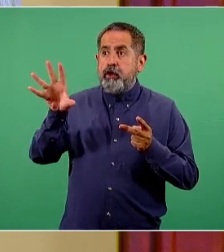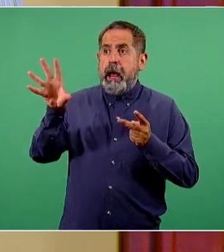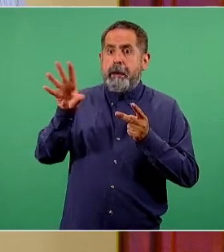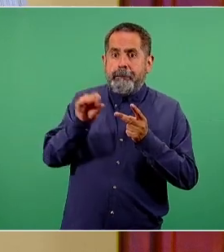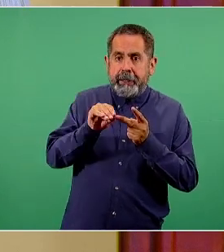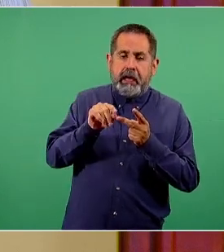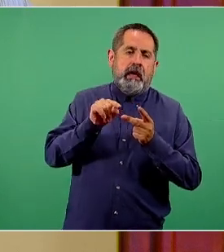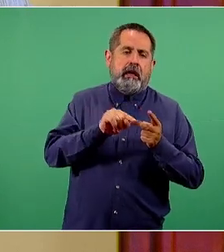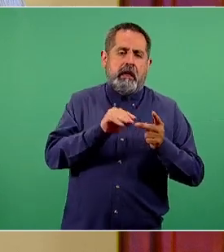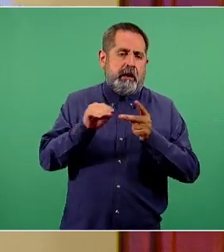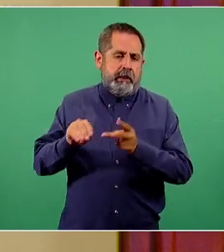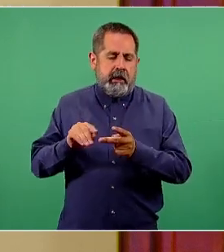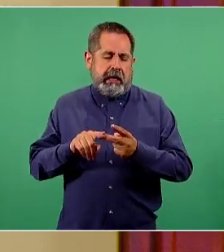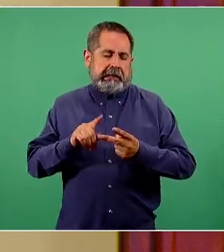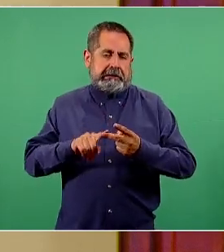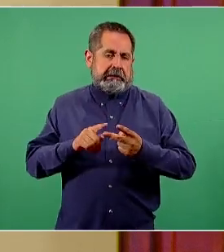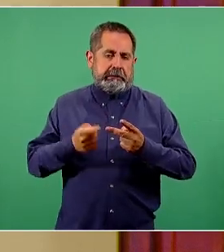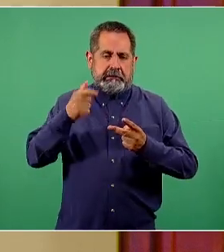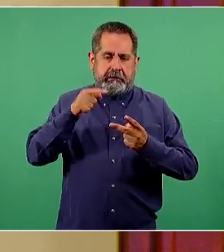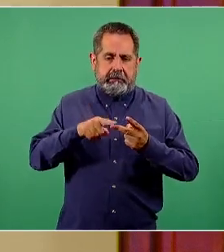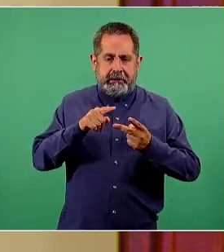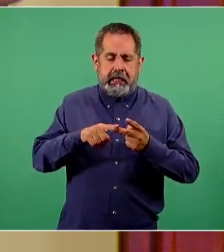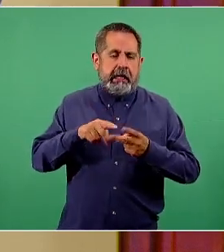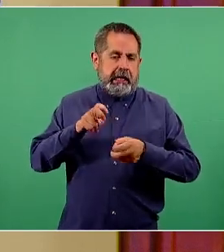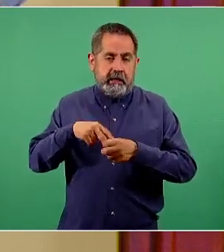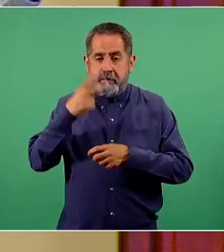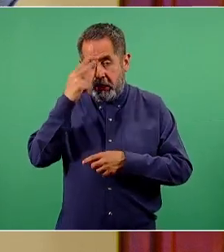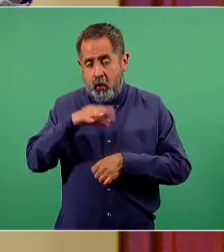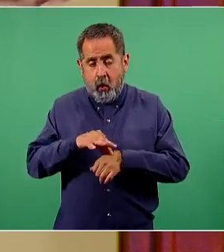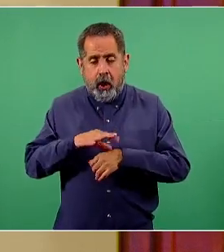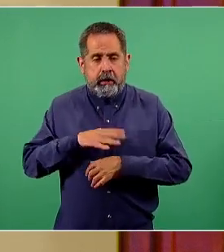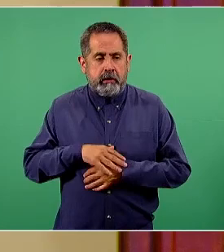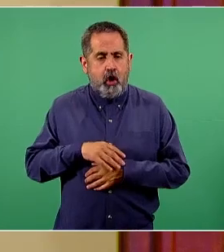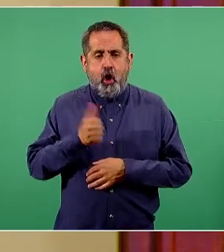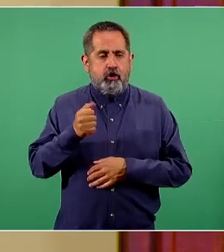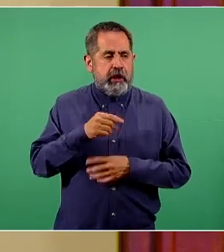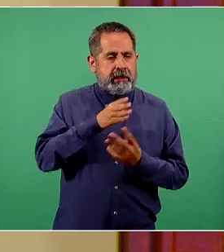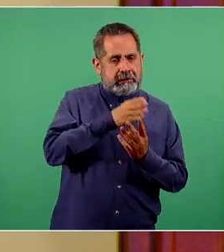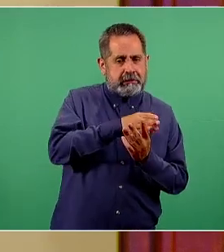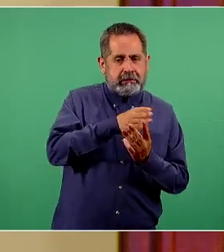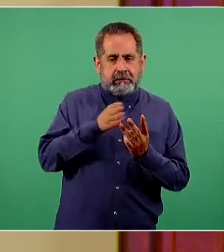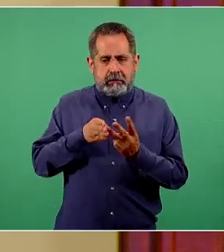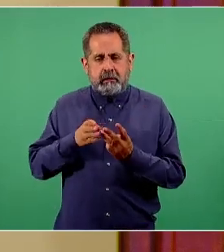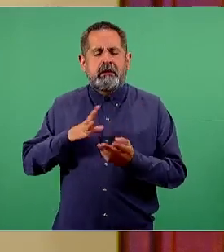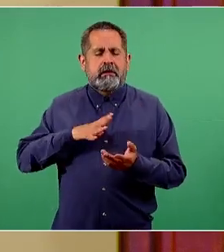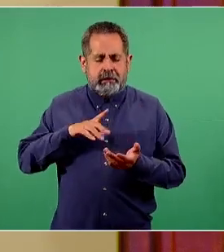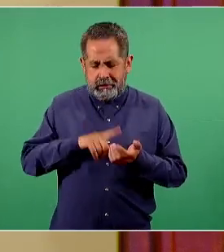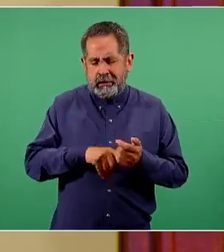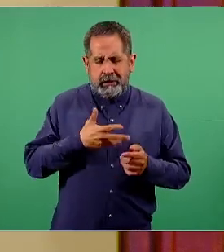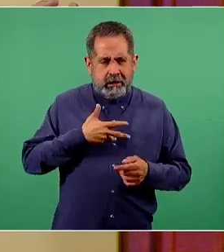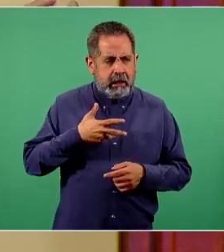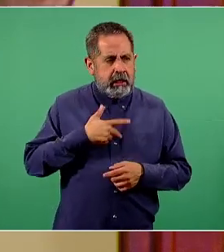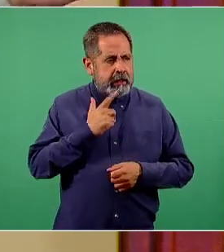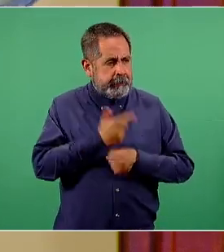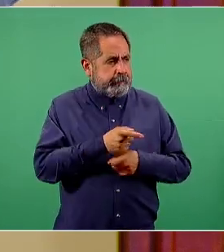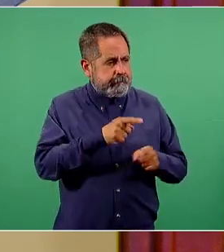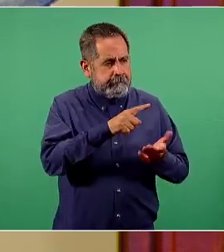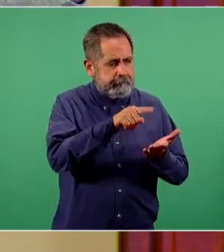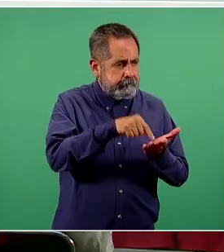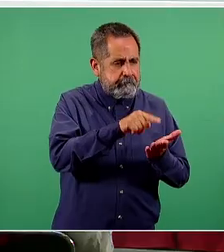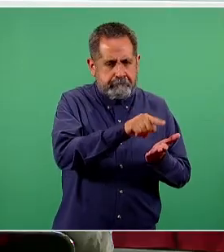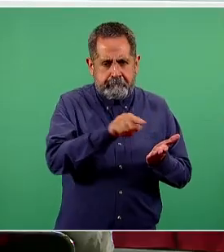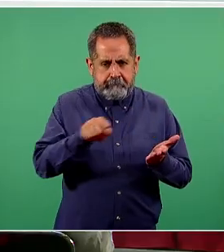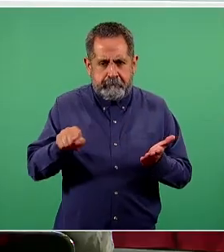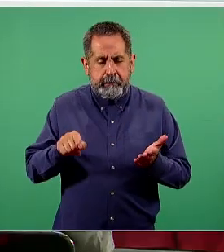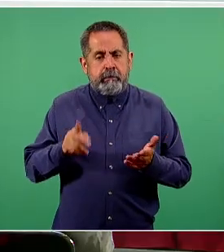es la primera identificación de esta variante ya en México. Las otras 2 ya las teníamos identificadas en el país, pero obviamente